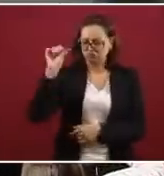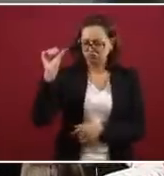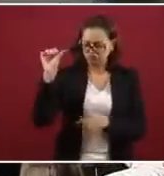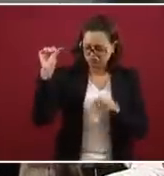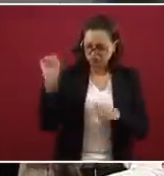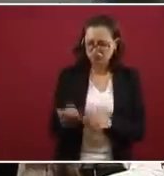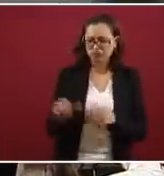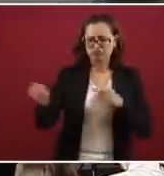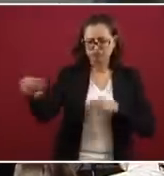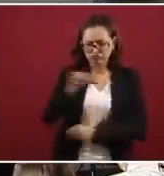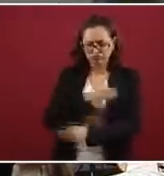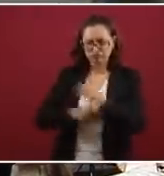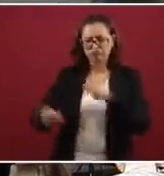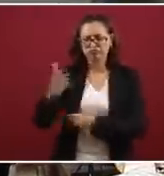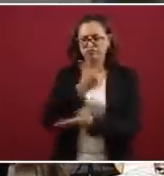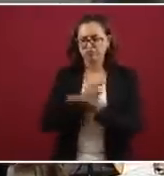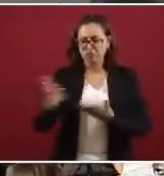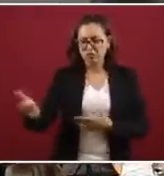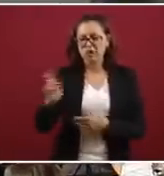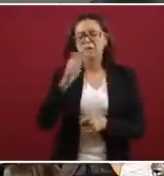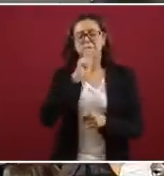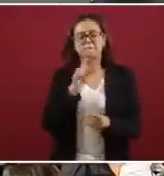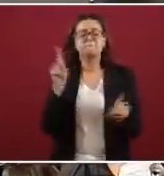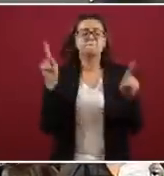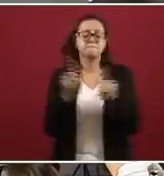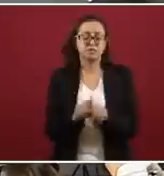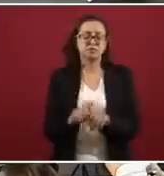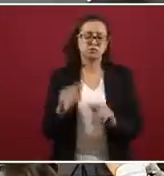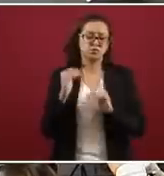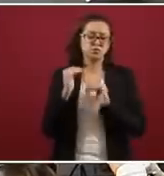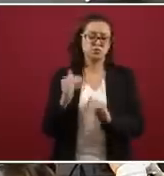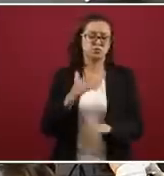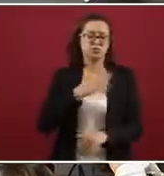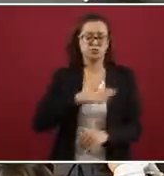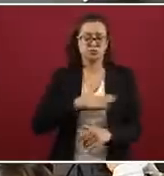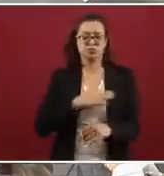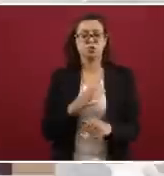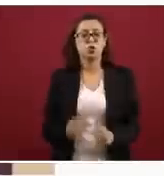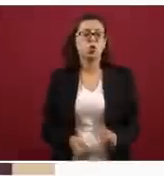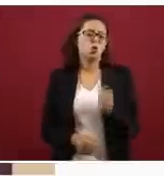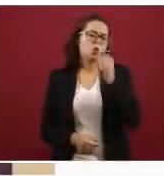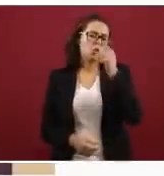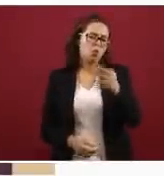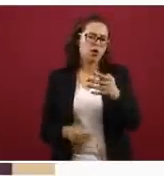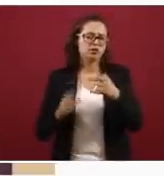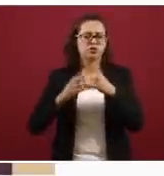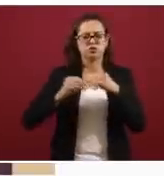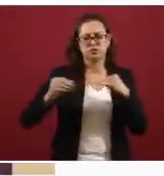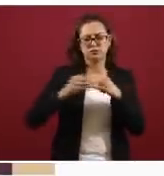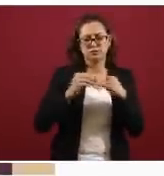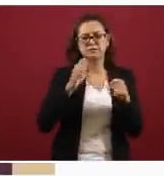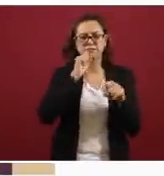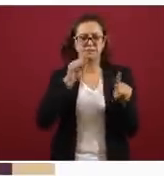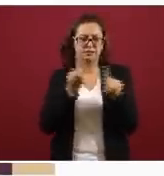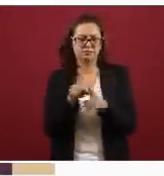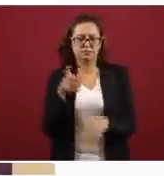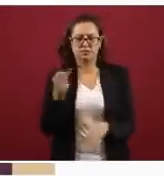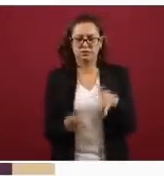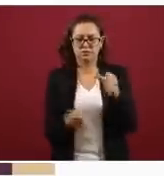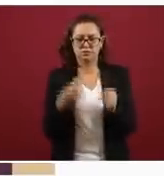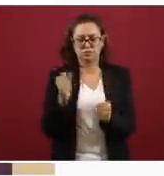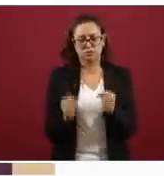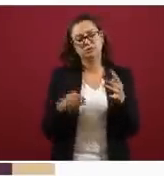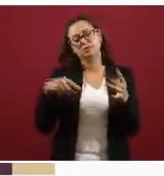de sus cosechas para cuatro granos y para la leche fluida. Los otros tres programas son Crédito Ganadero a la